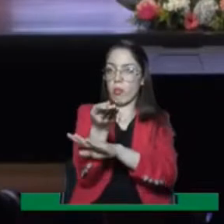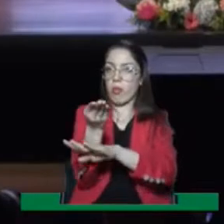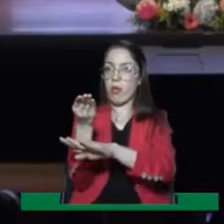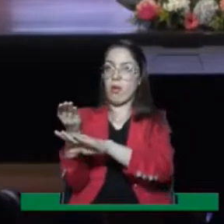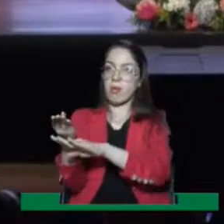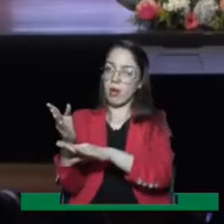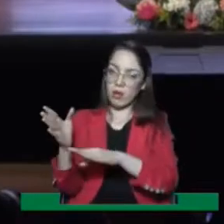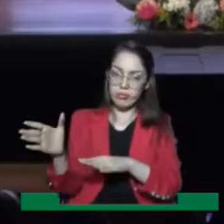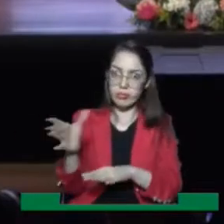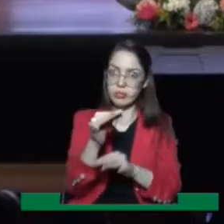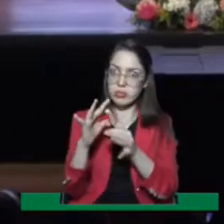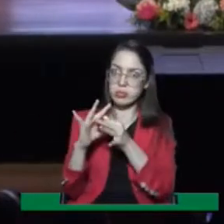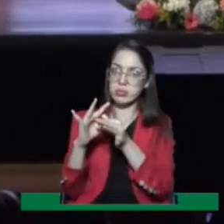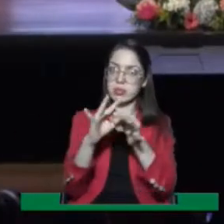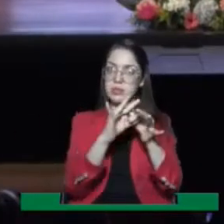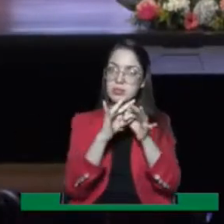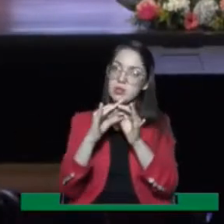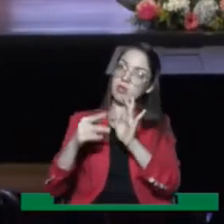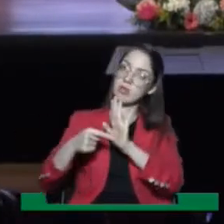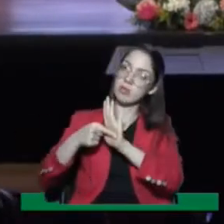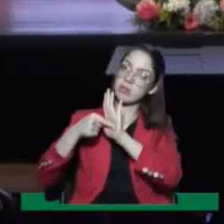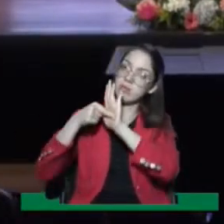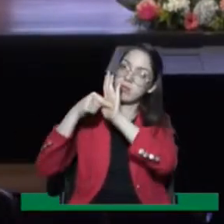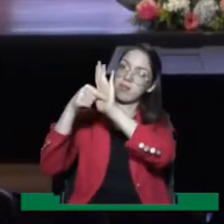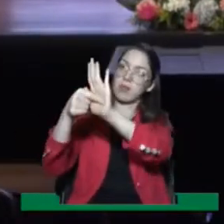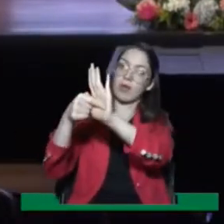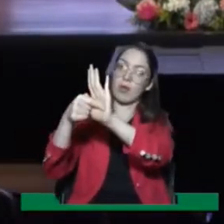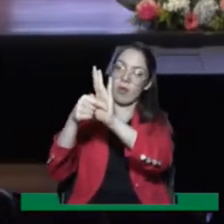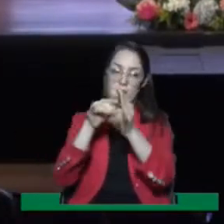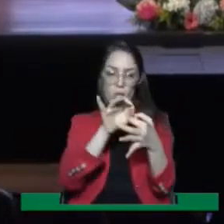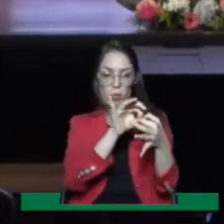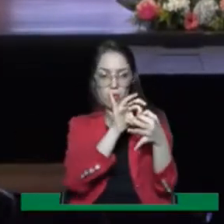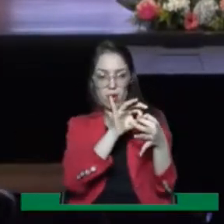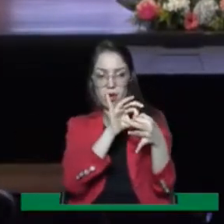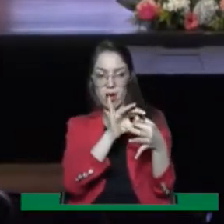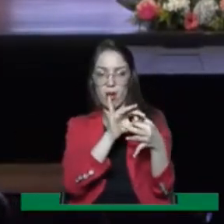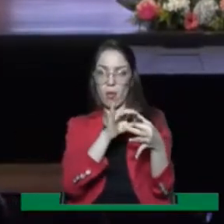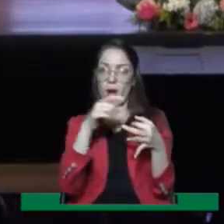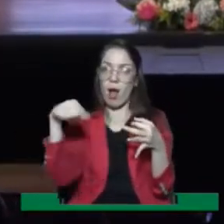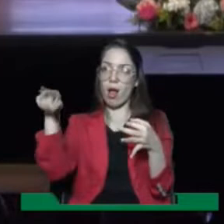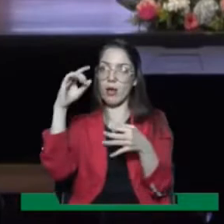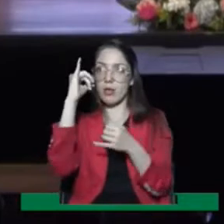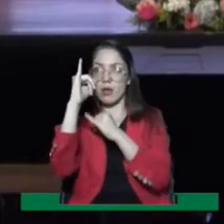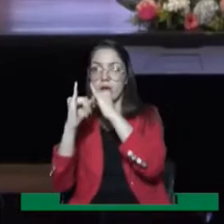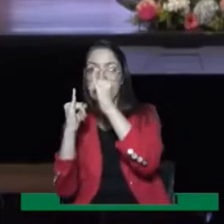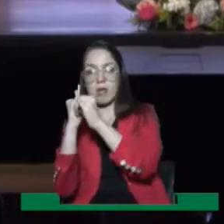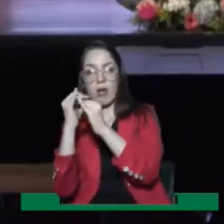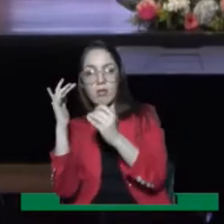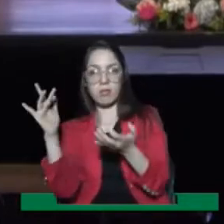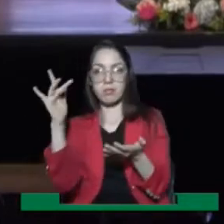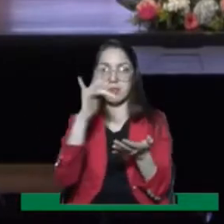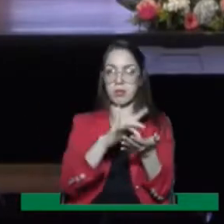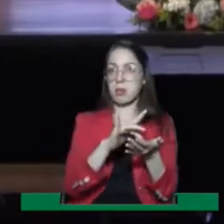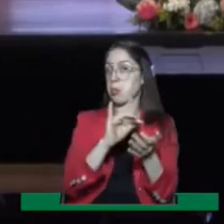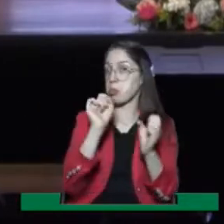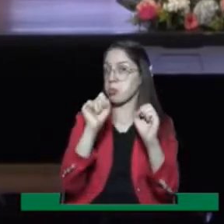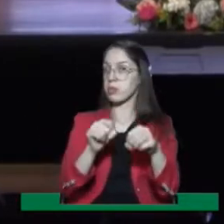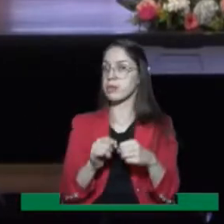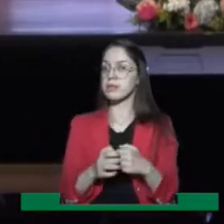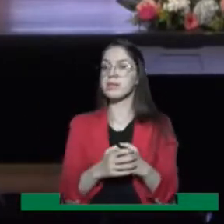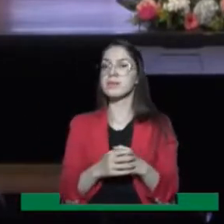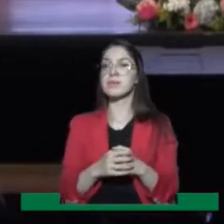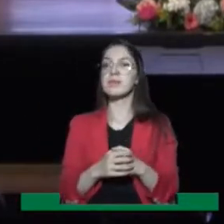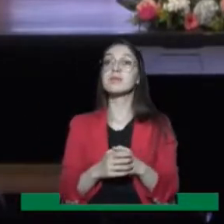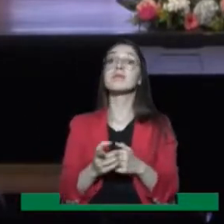mundo ya la localidad que somos un destino integral con todo lo que requiere un destino tenemos